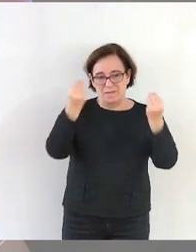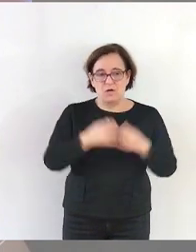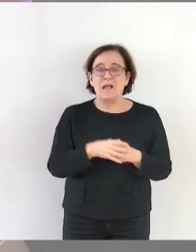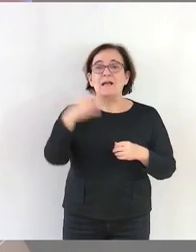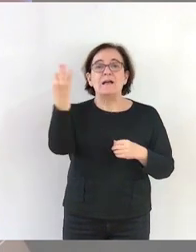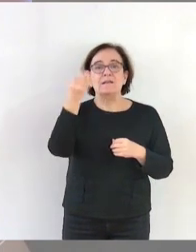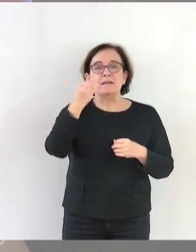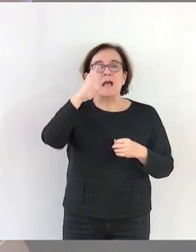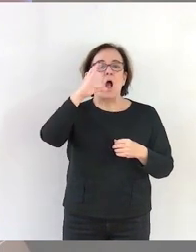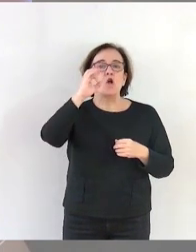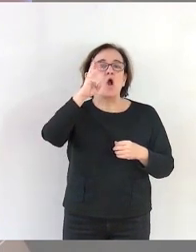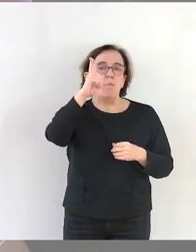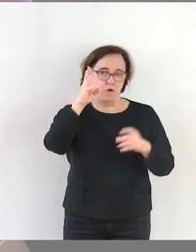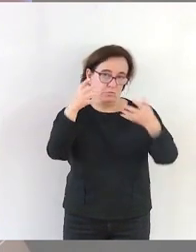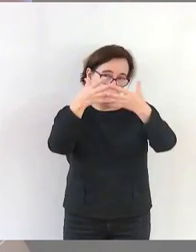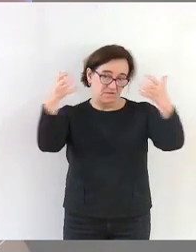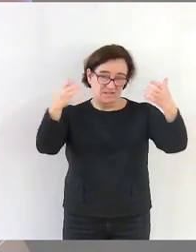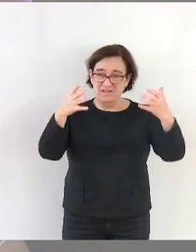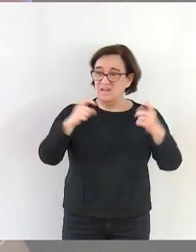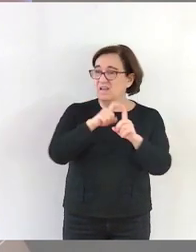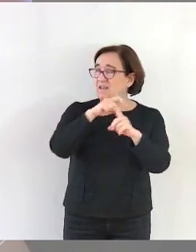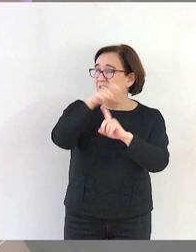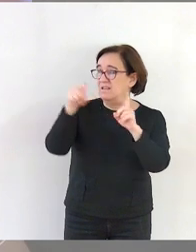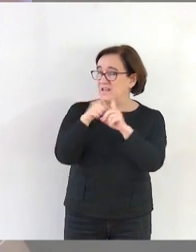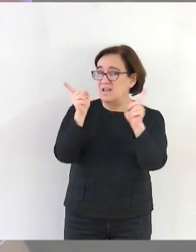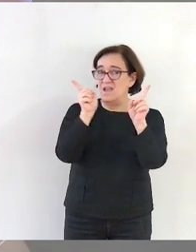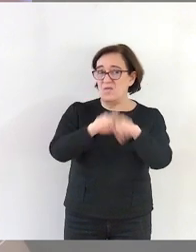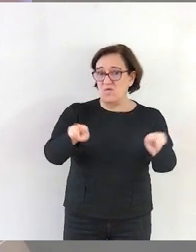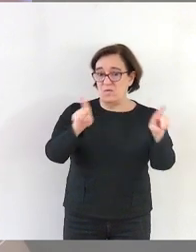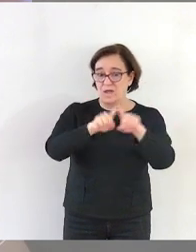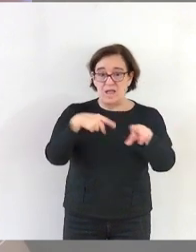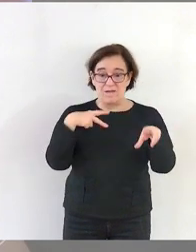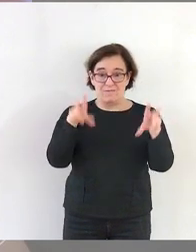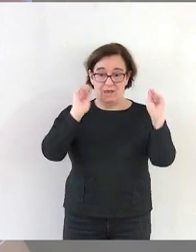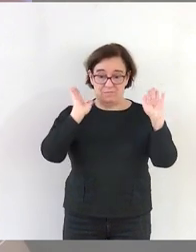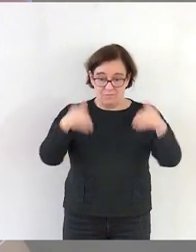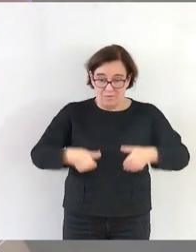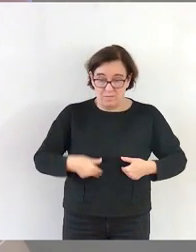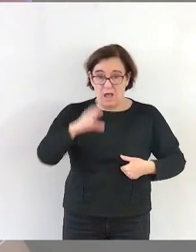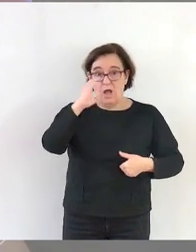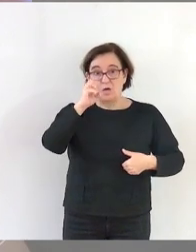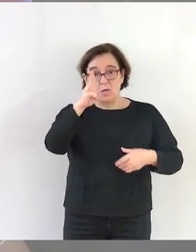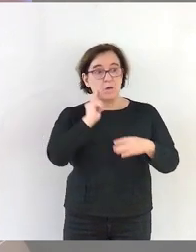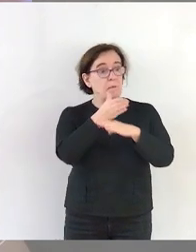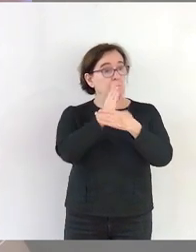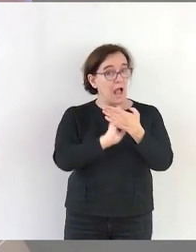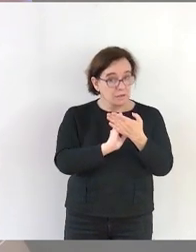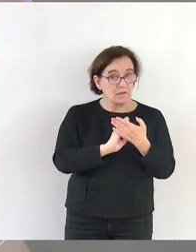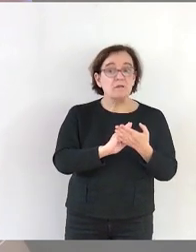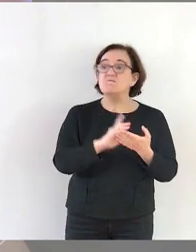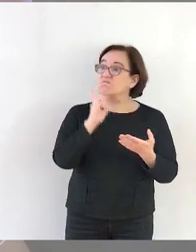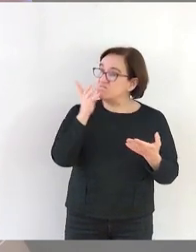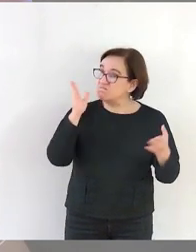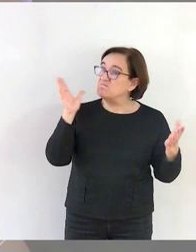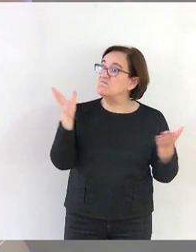pasa con la cop a ver como todos los años cuando volvamos de la cop habrá una parte que dirán se ha